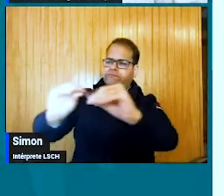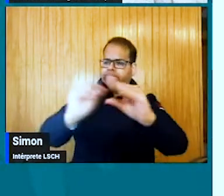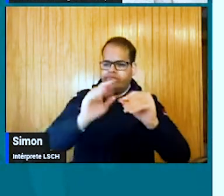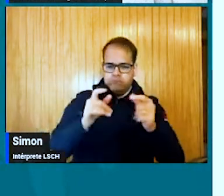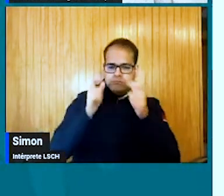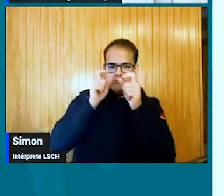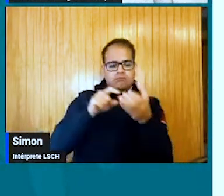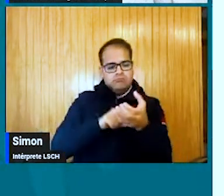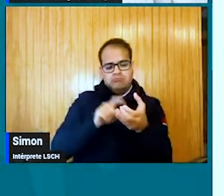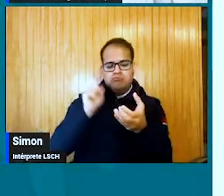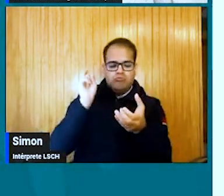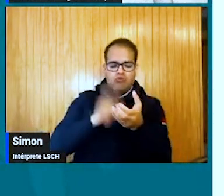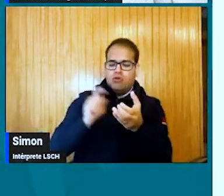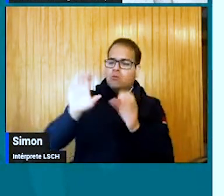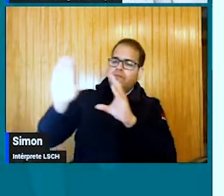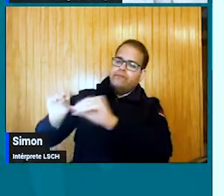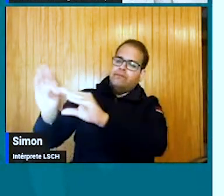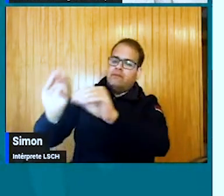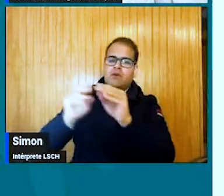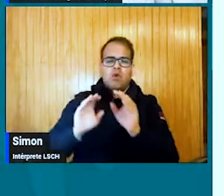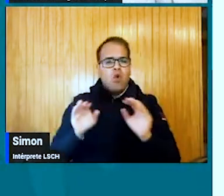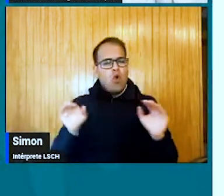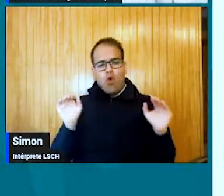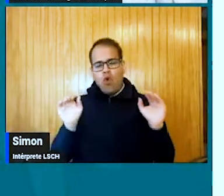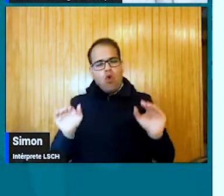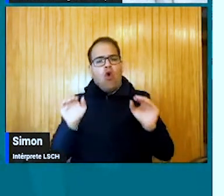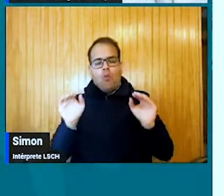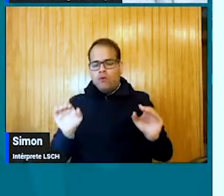Por lo tanto, es súper común.